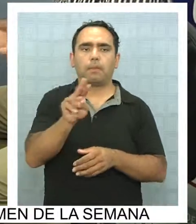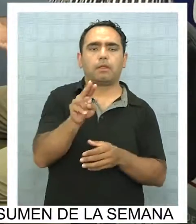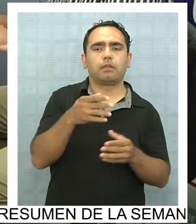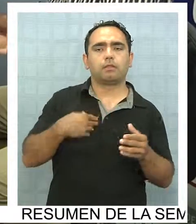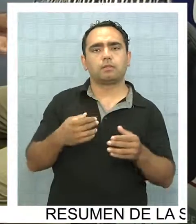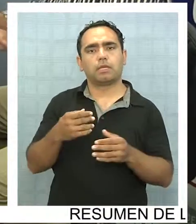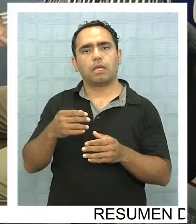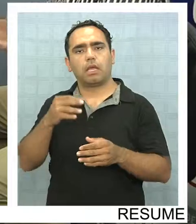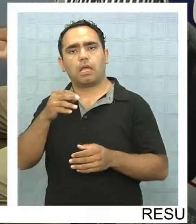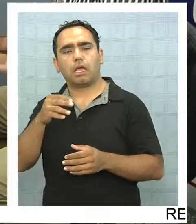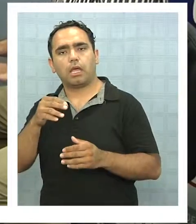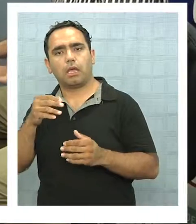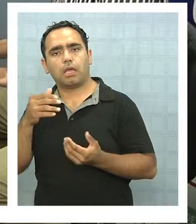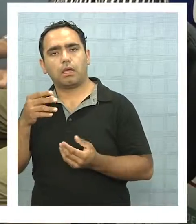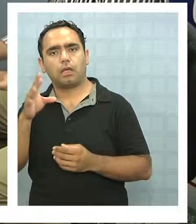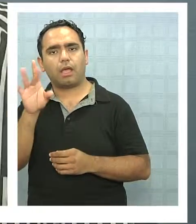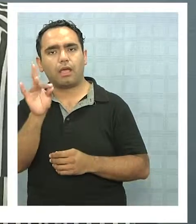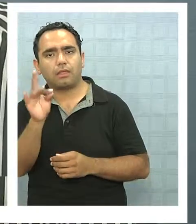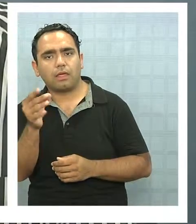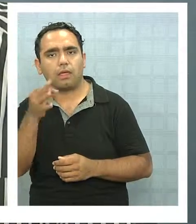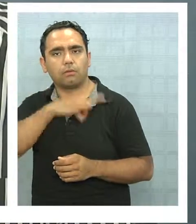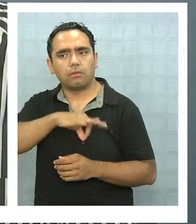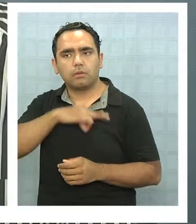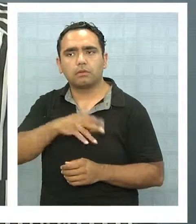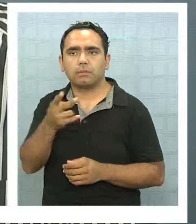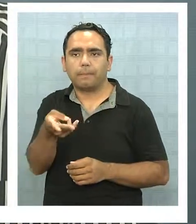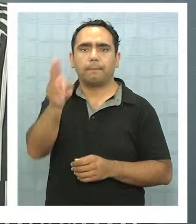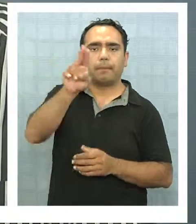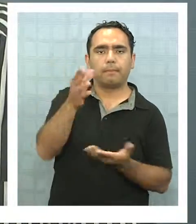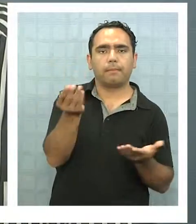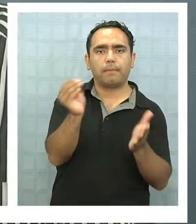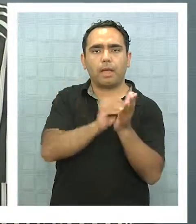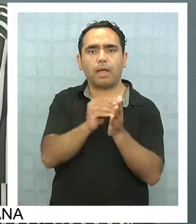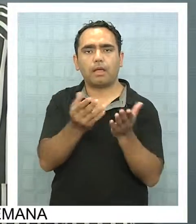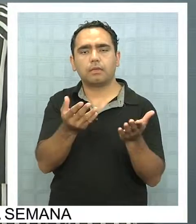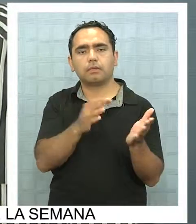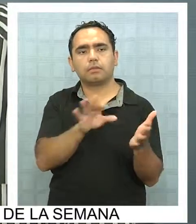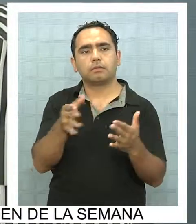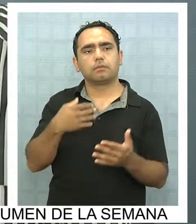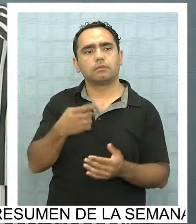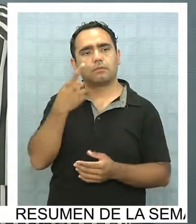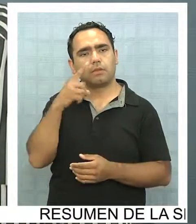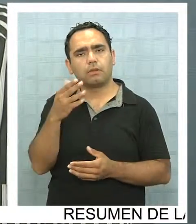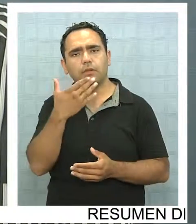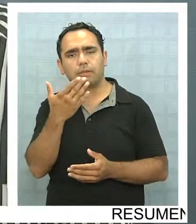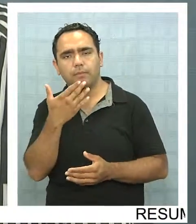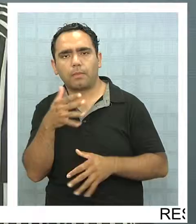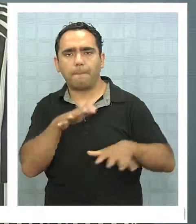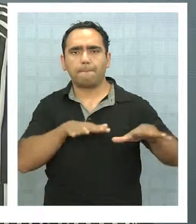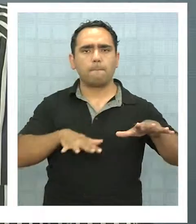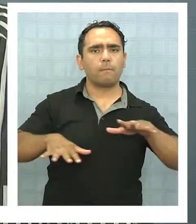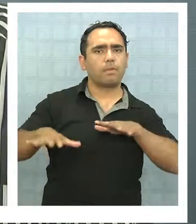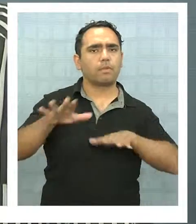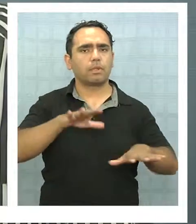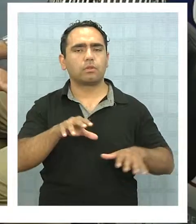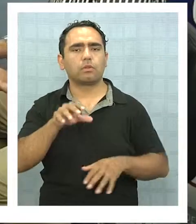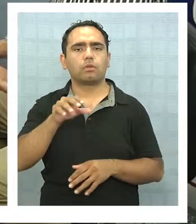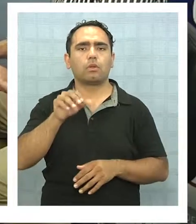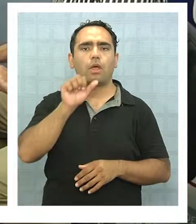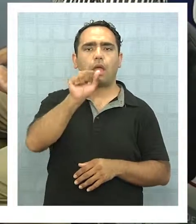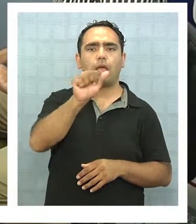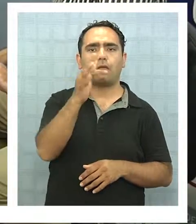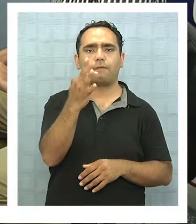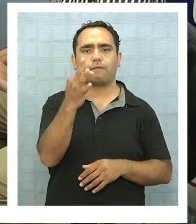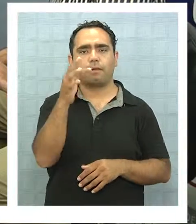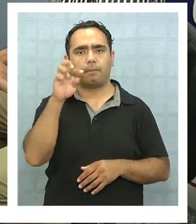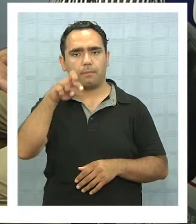jubilación, en fin, han surgido distintas voces, digamos. Pero hay otras, como el movimiento No Más AFP, ¿cierto?, que dice que definitivamente este